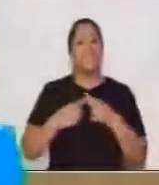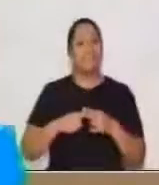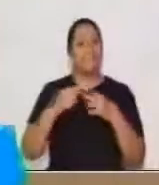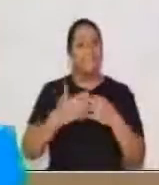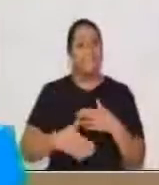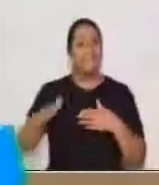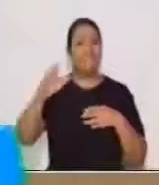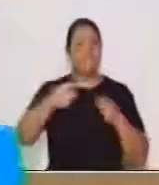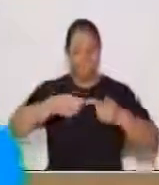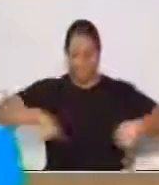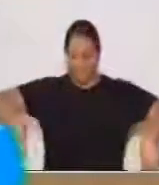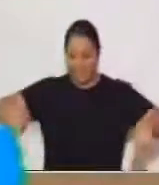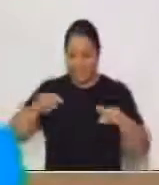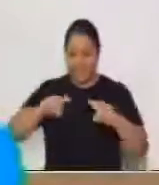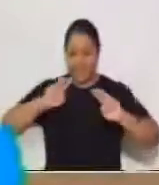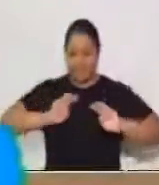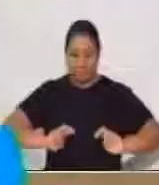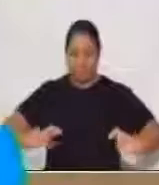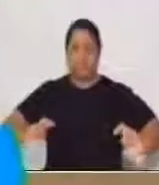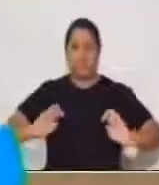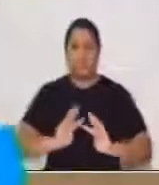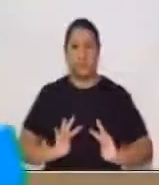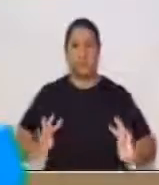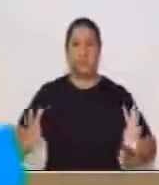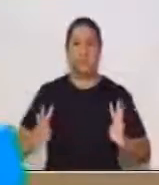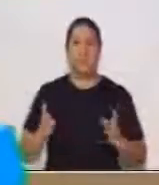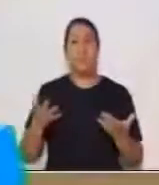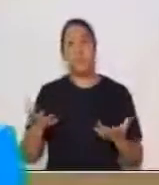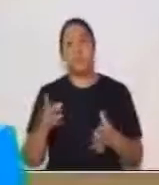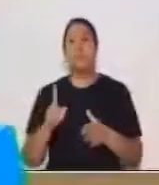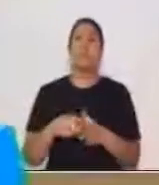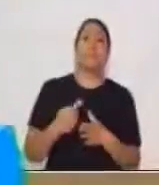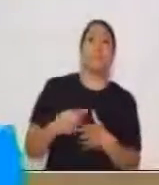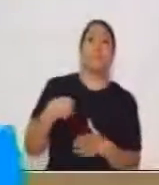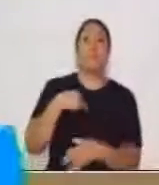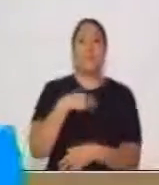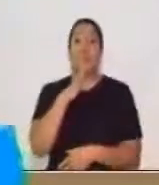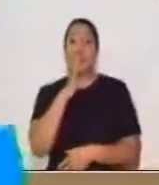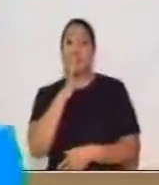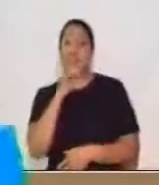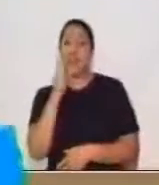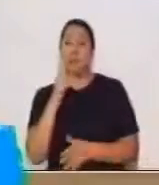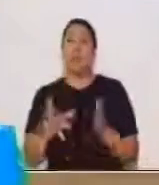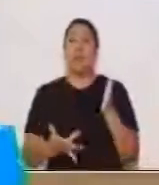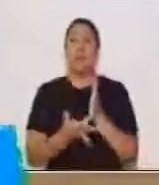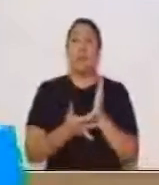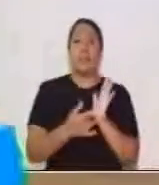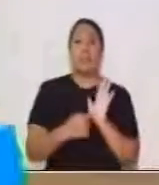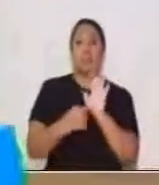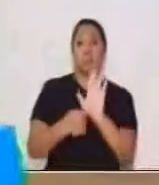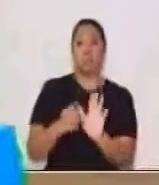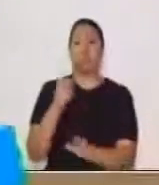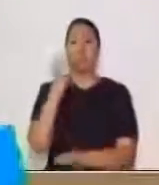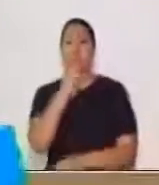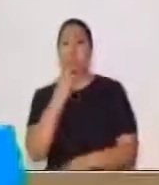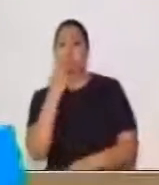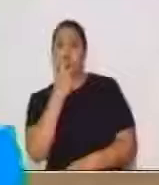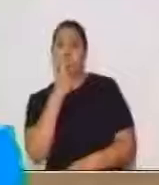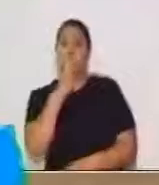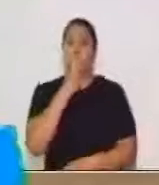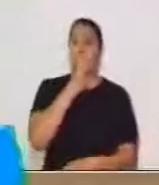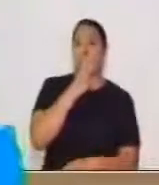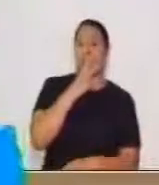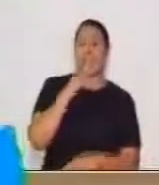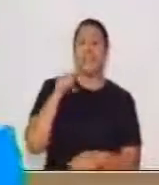redonda. Cuando hablamos ya como una técnica de exposición oral, pues en